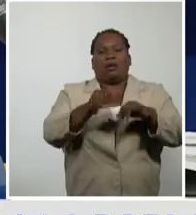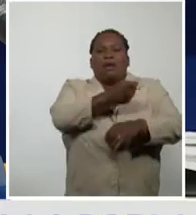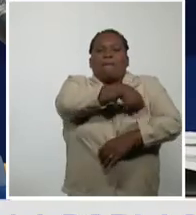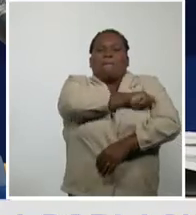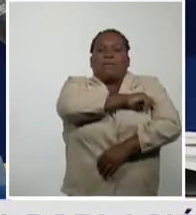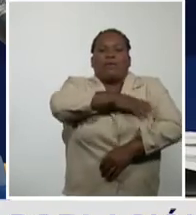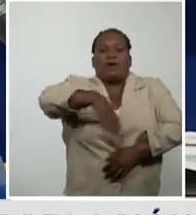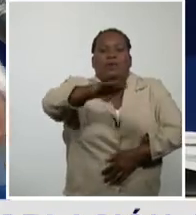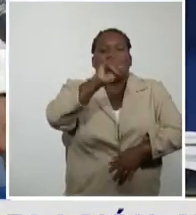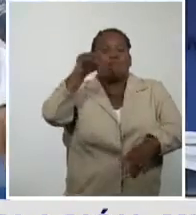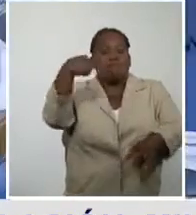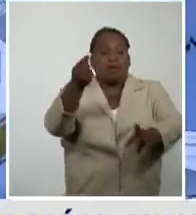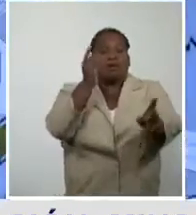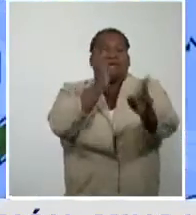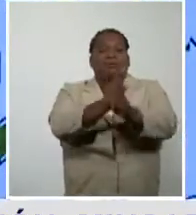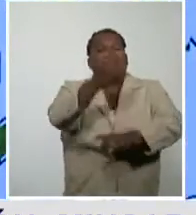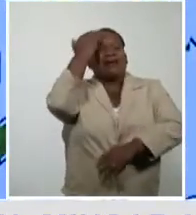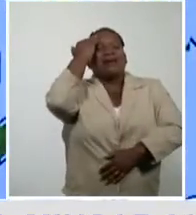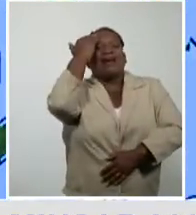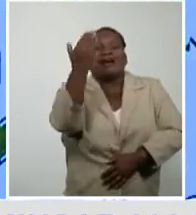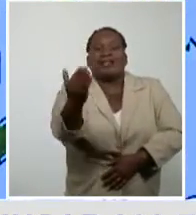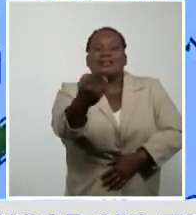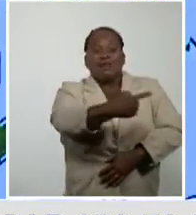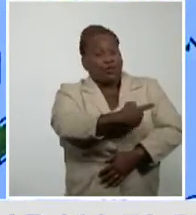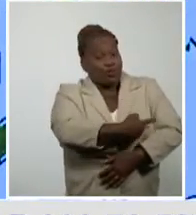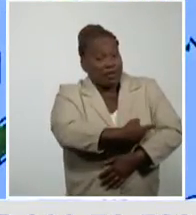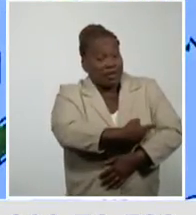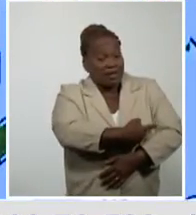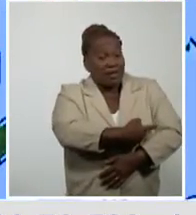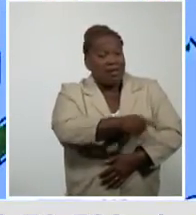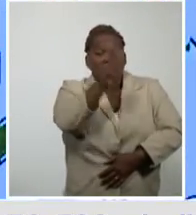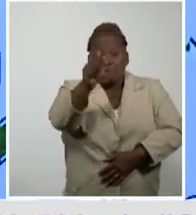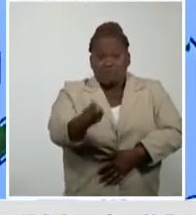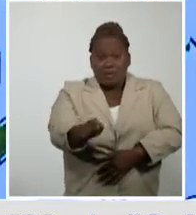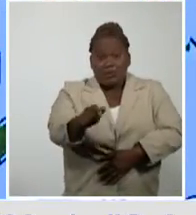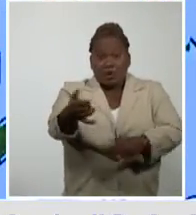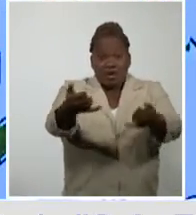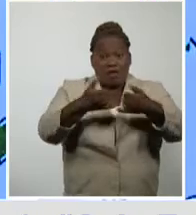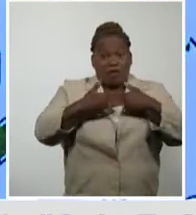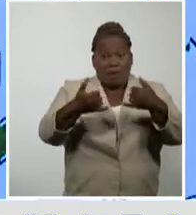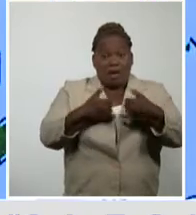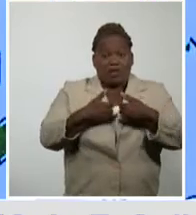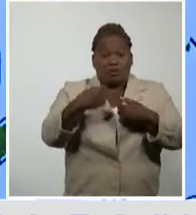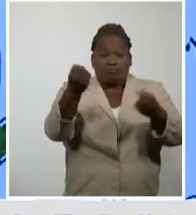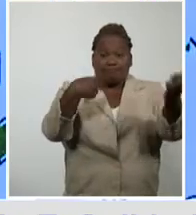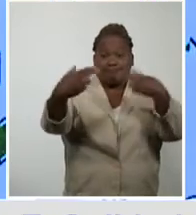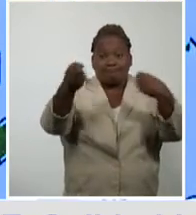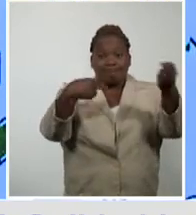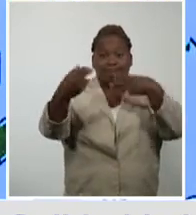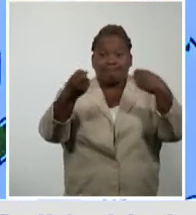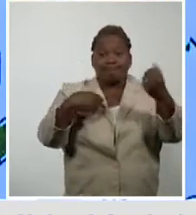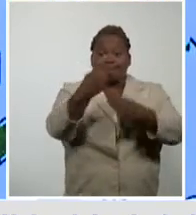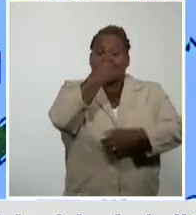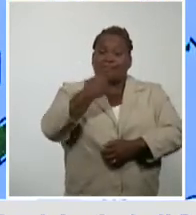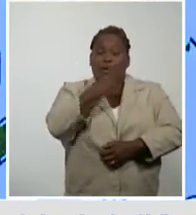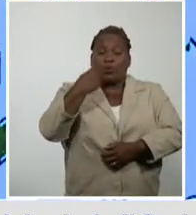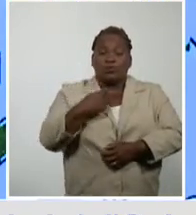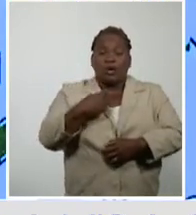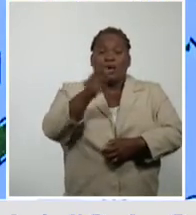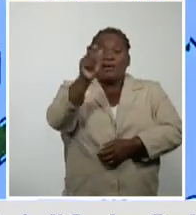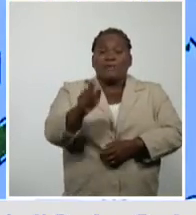nos vemos mañana. El agradecimiento para usted, doctor, para los corresponsales nacionales y extranjeros que nos envían sus preguntas, por supuesto para los usuarios de